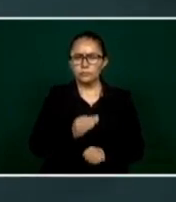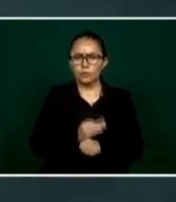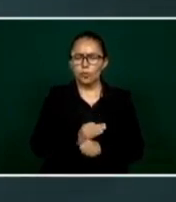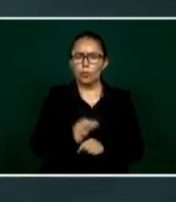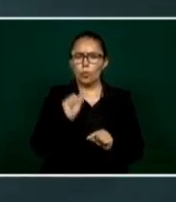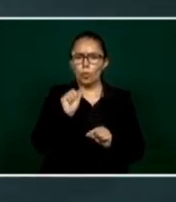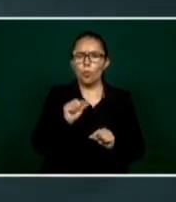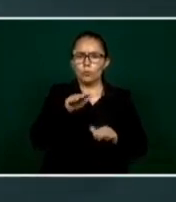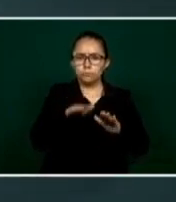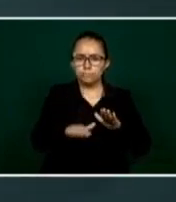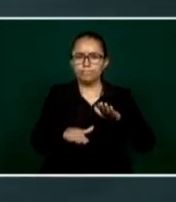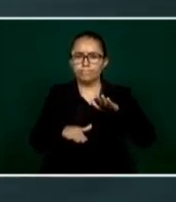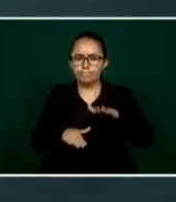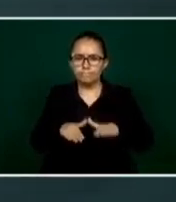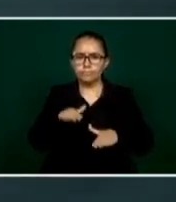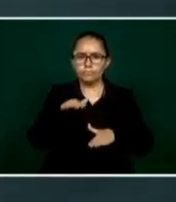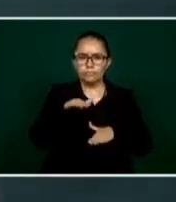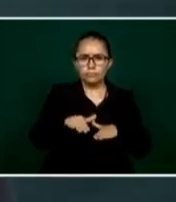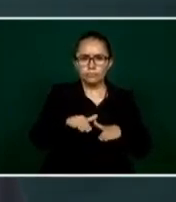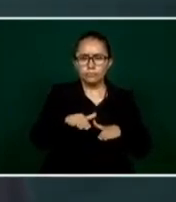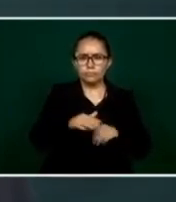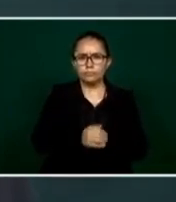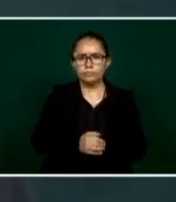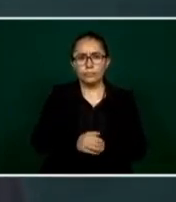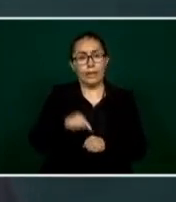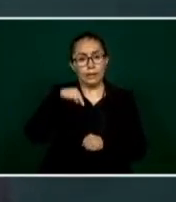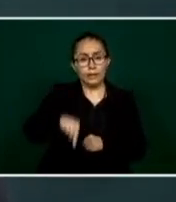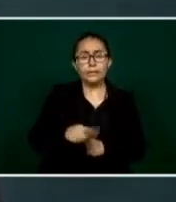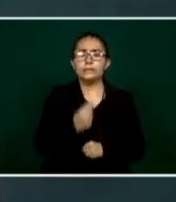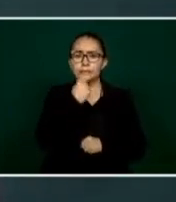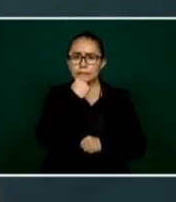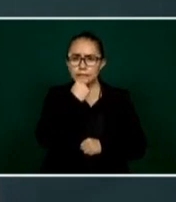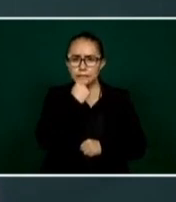avanzando en el caso de Nayarit